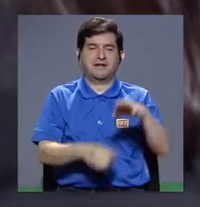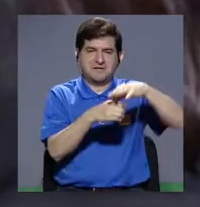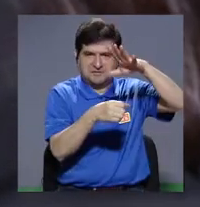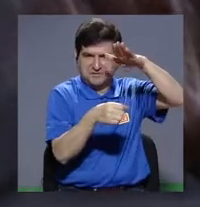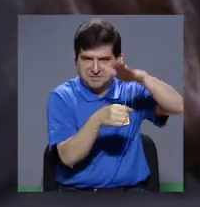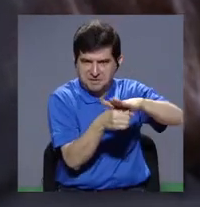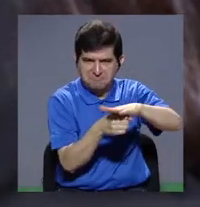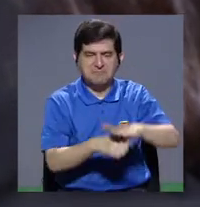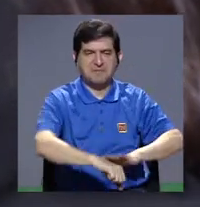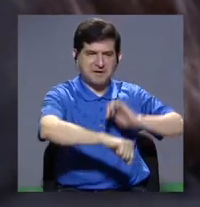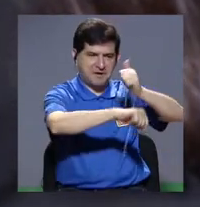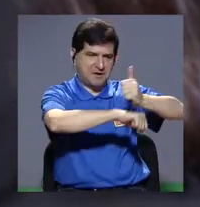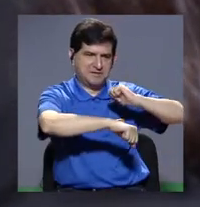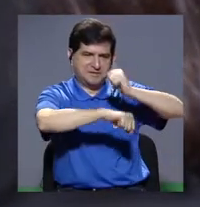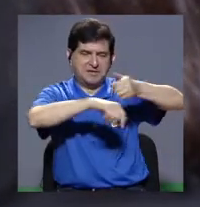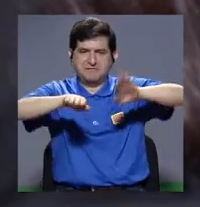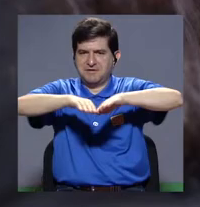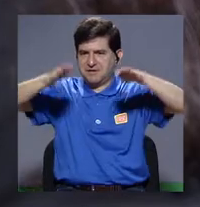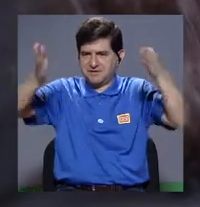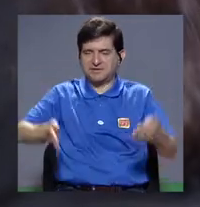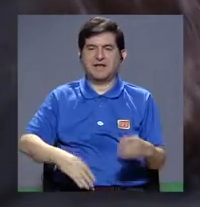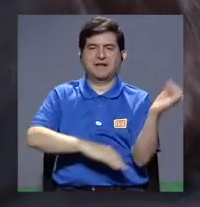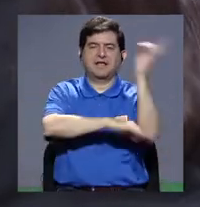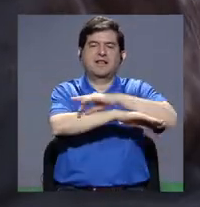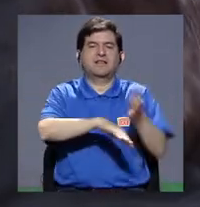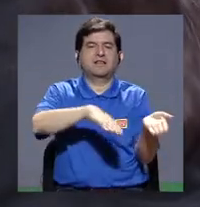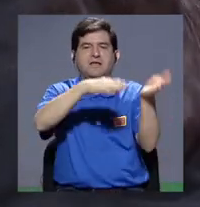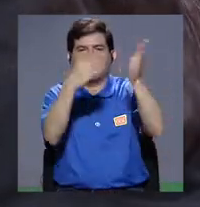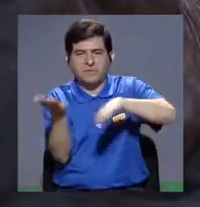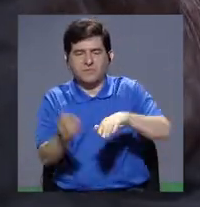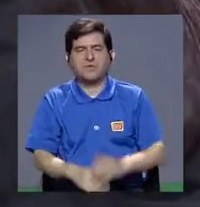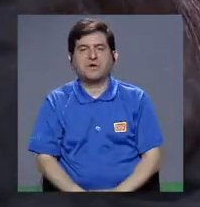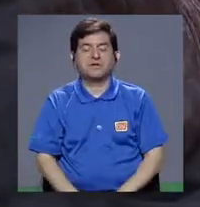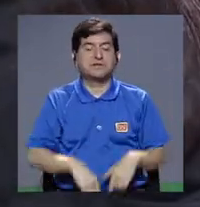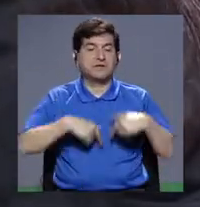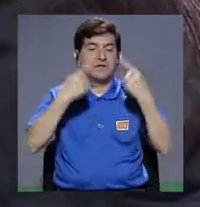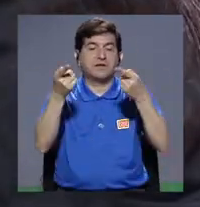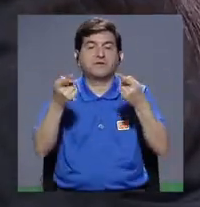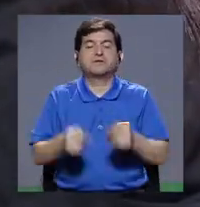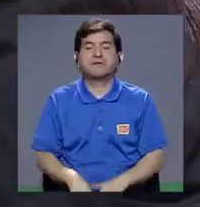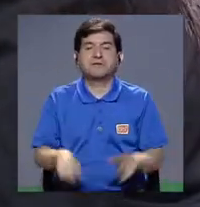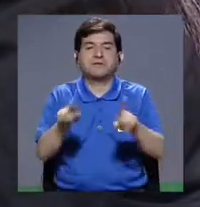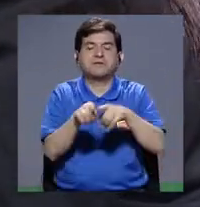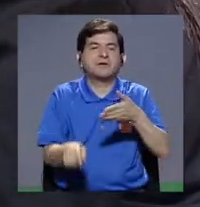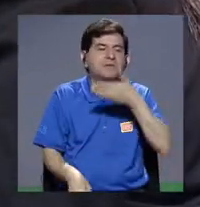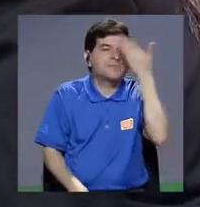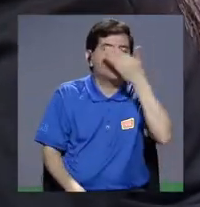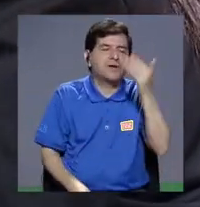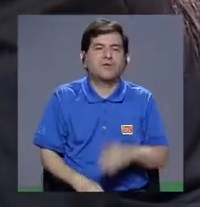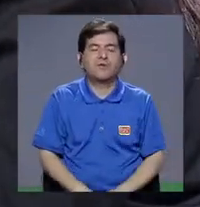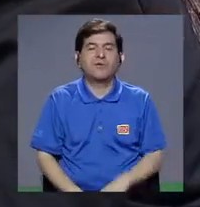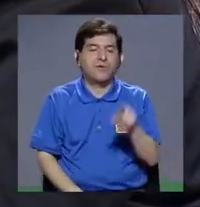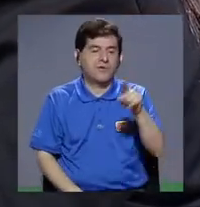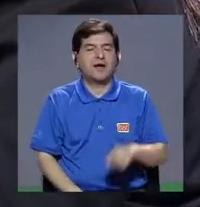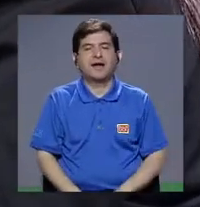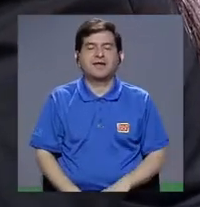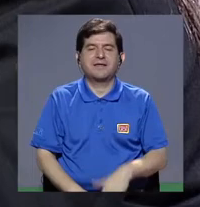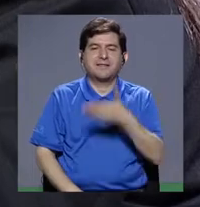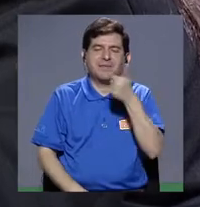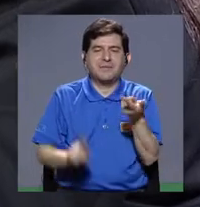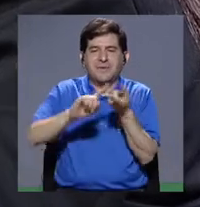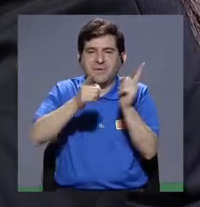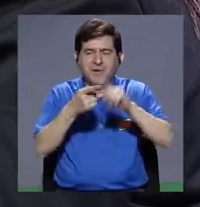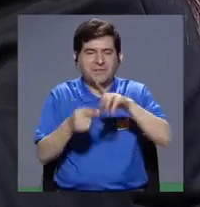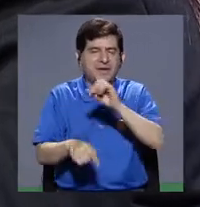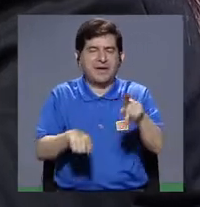que sembramos las que colocamos sobre la mesa el día de los muertos las que nos llevan al olor y al olor de las primas y la mejor amiga